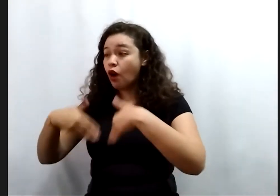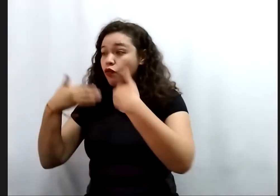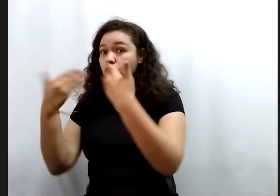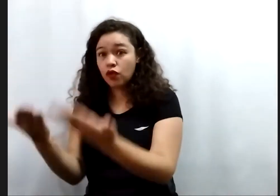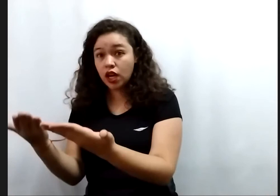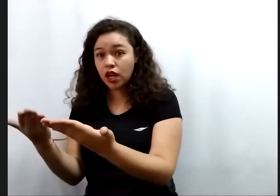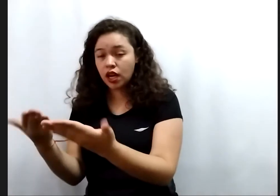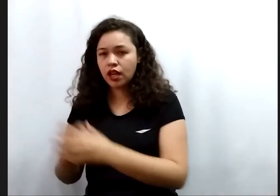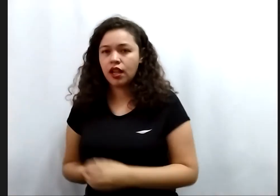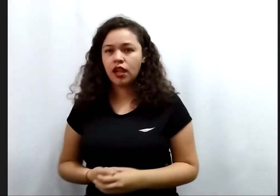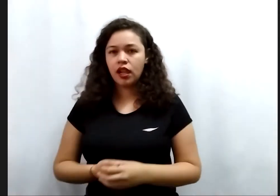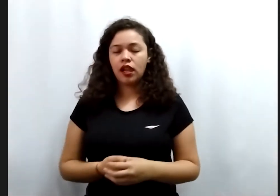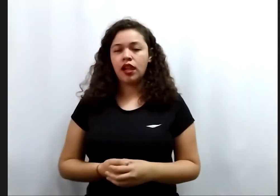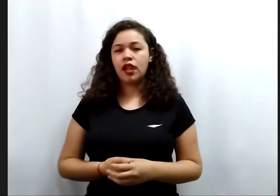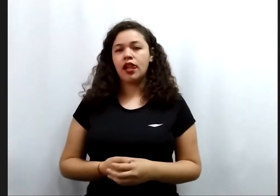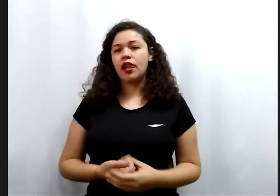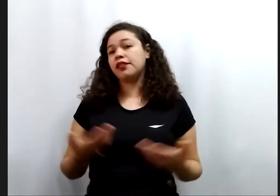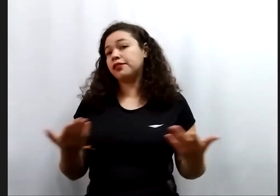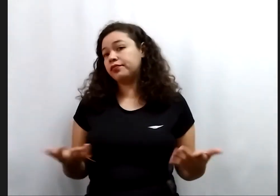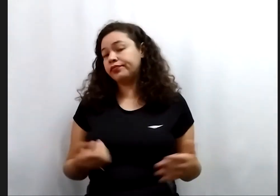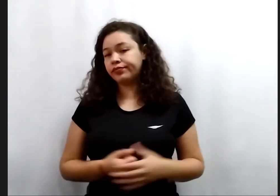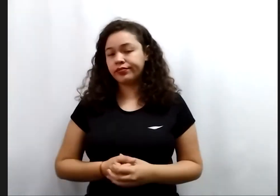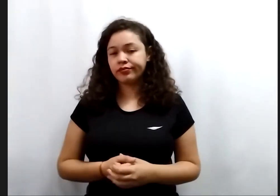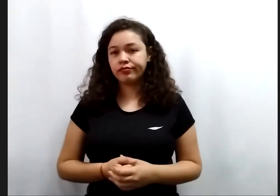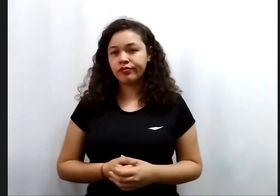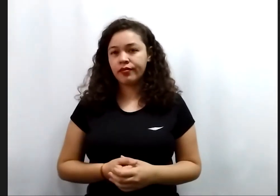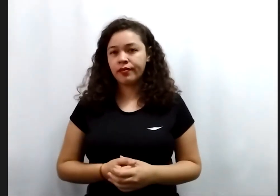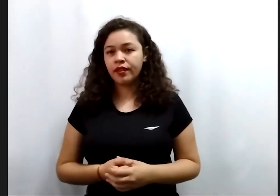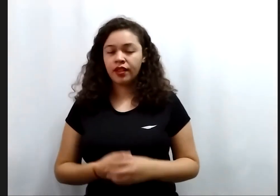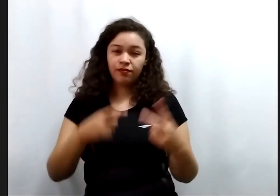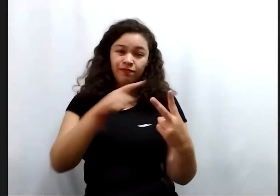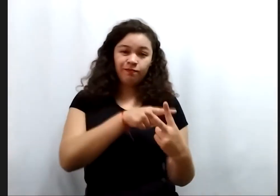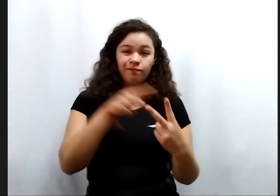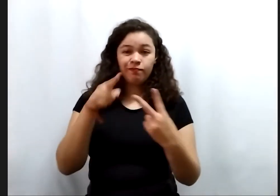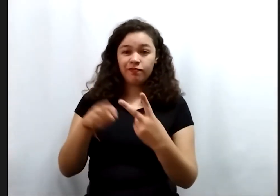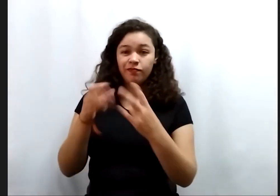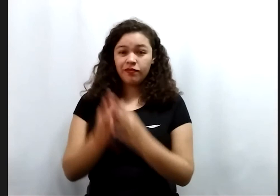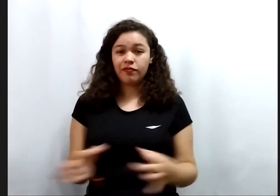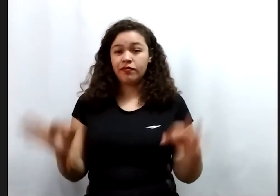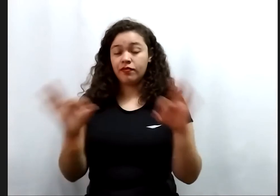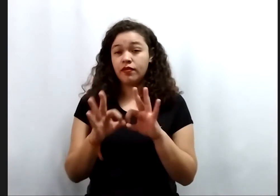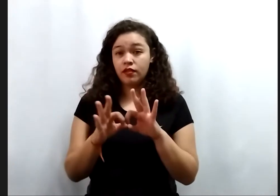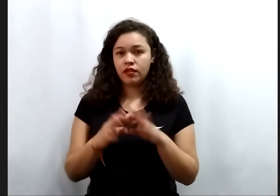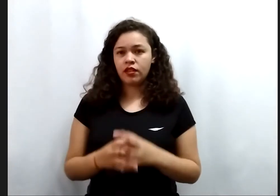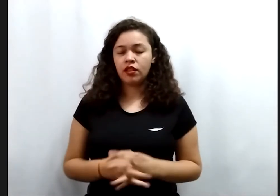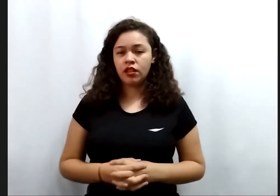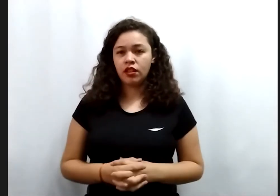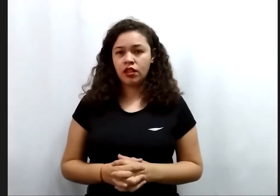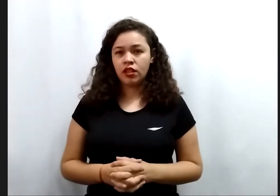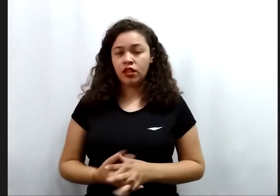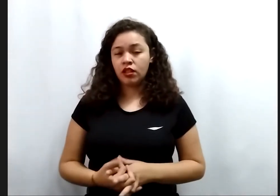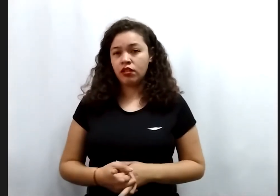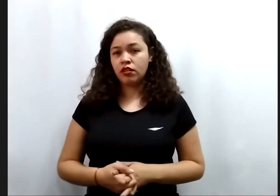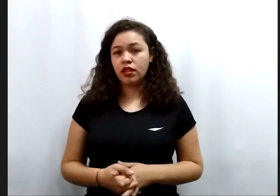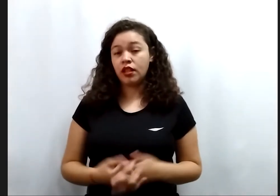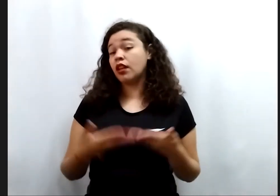¿verdad? Entonces, aquí hay dos aspectos importantes. Me voy a enfocar, como estamos hablando dentro